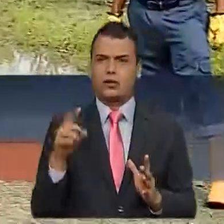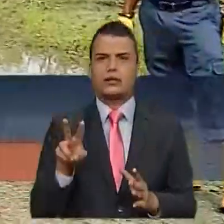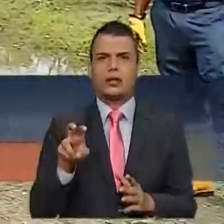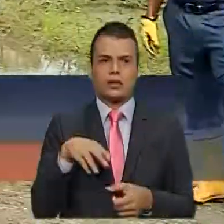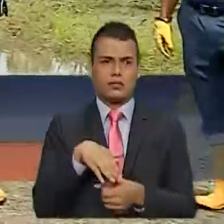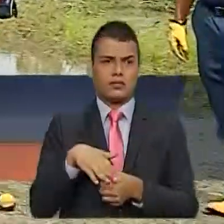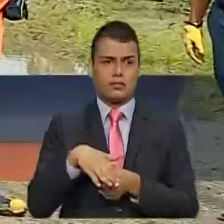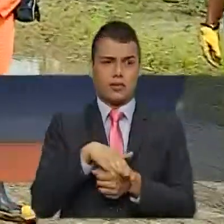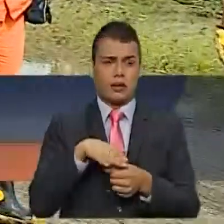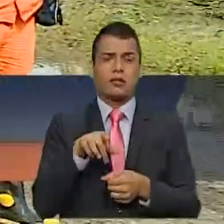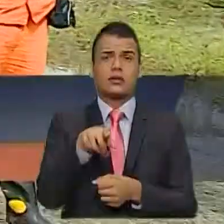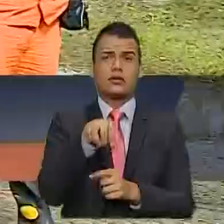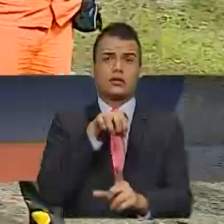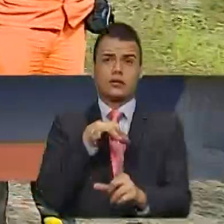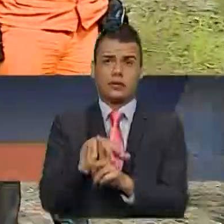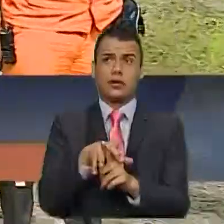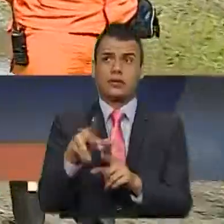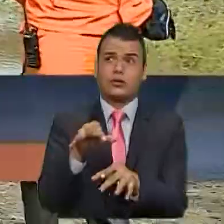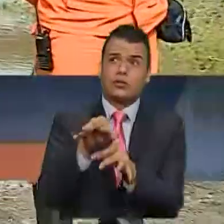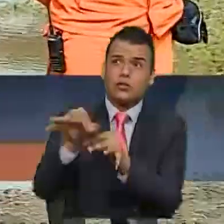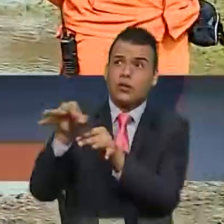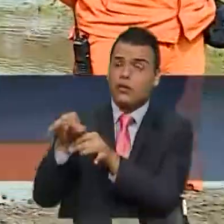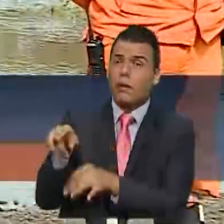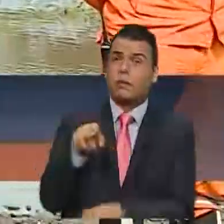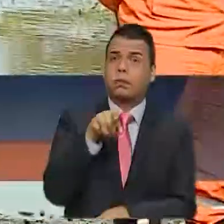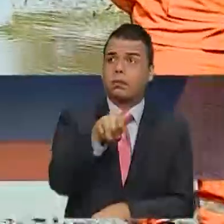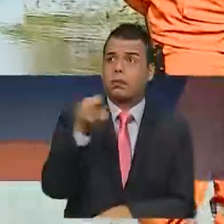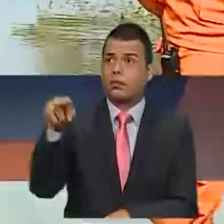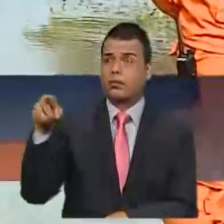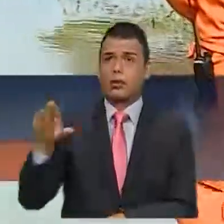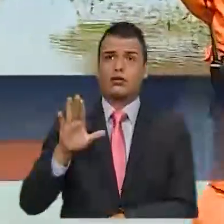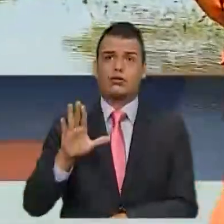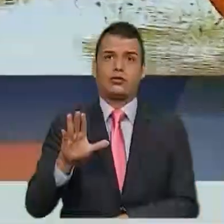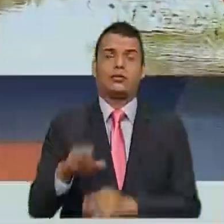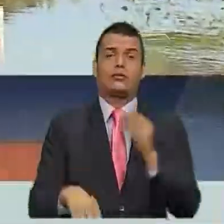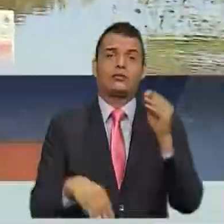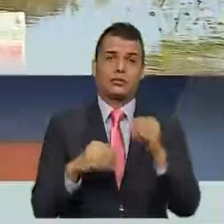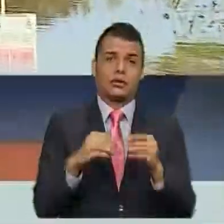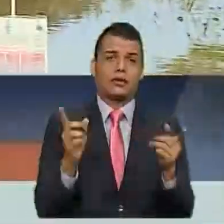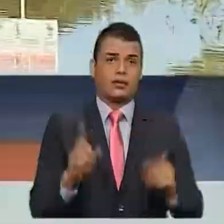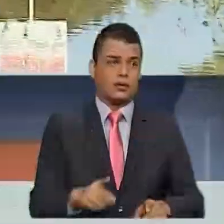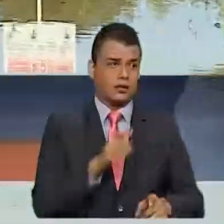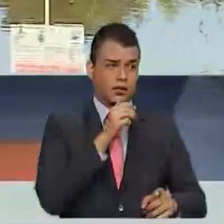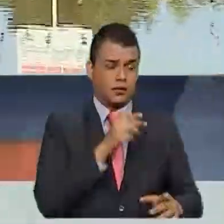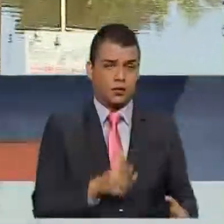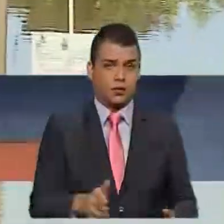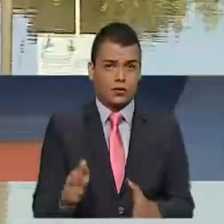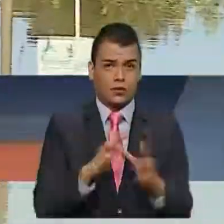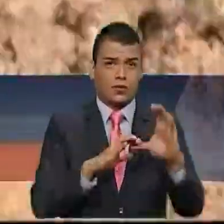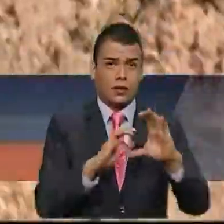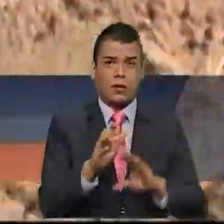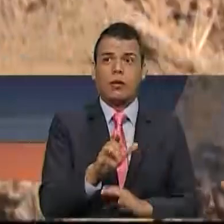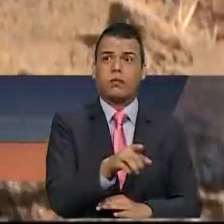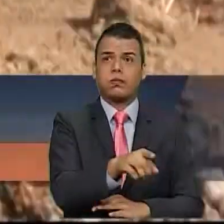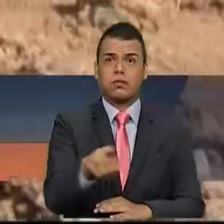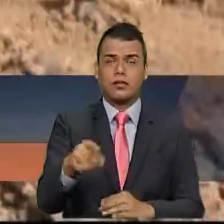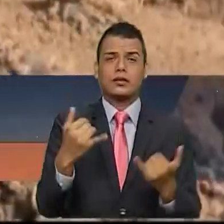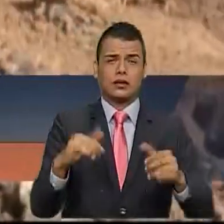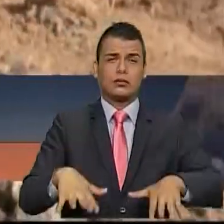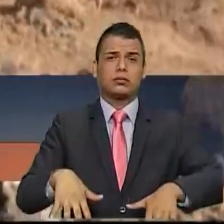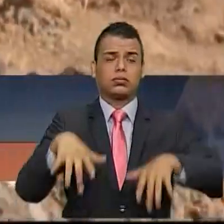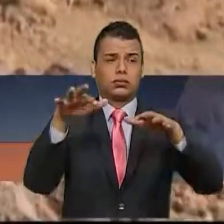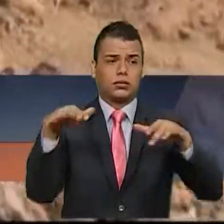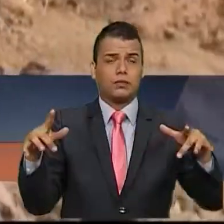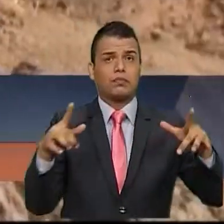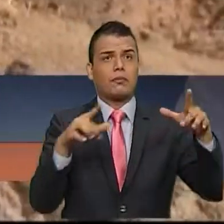afectados fuera de varias veredas varias veredas y pues las zonas del río cauca que están desbordadas varios deslizamientos de